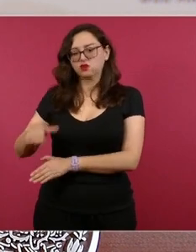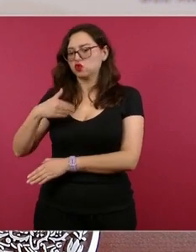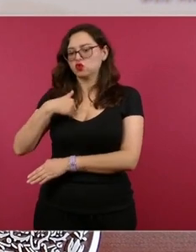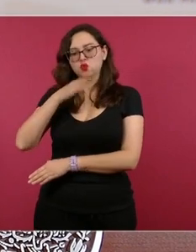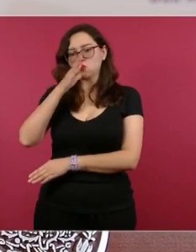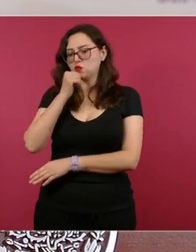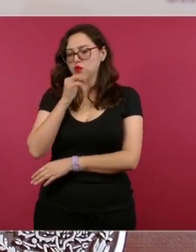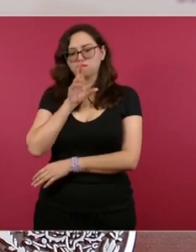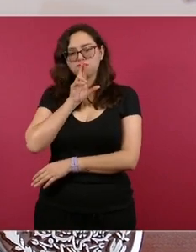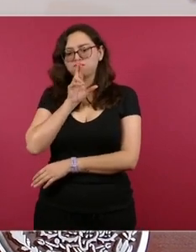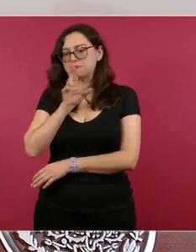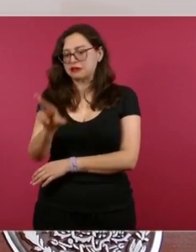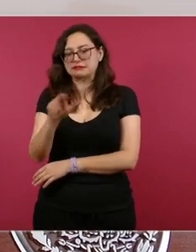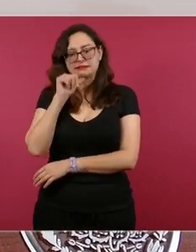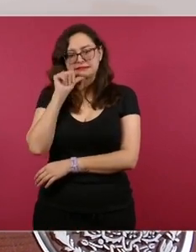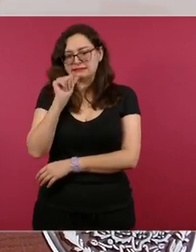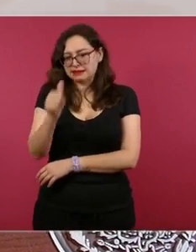haya